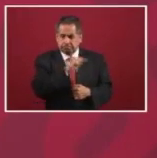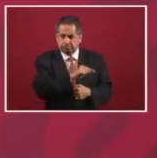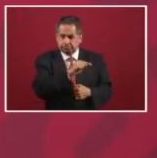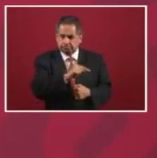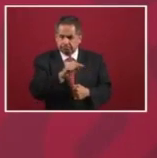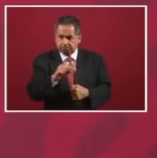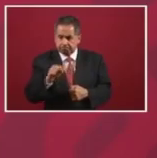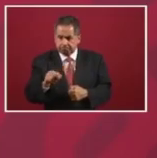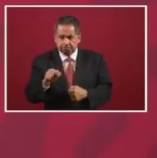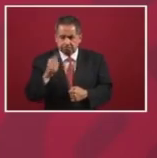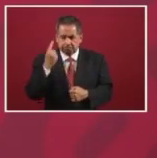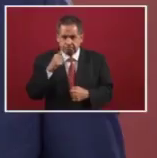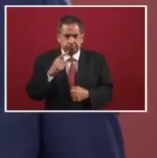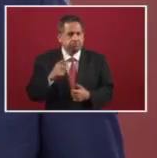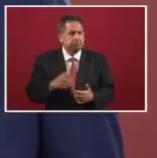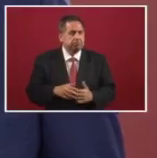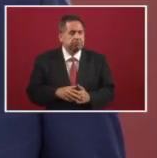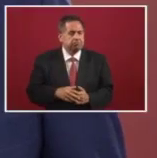para